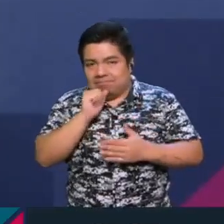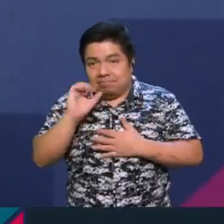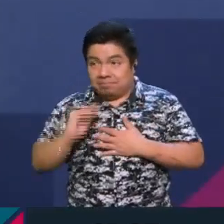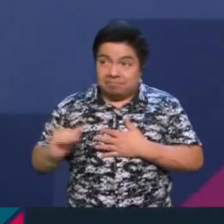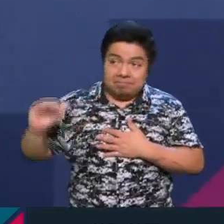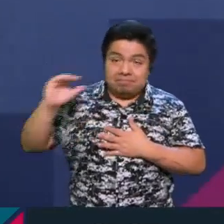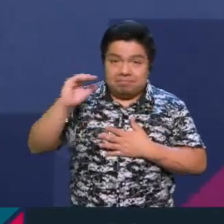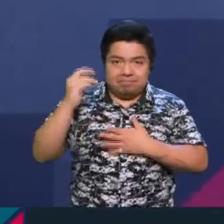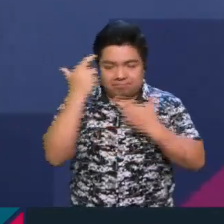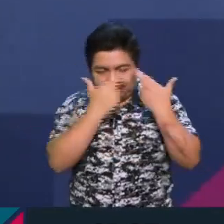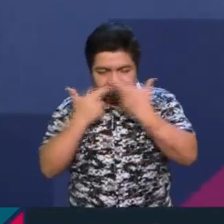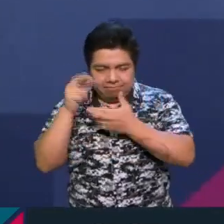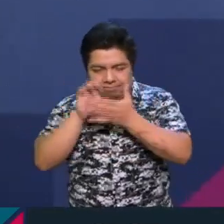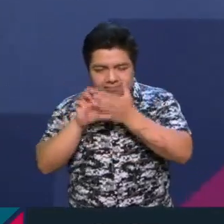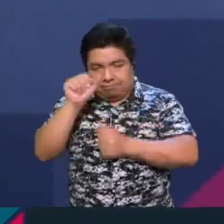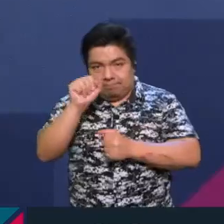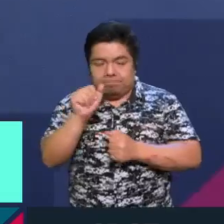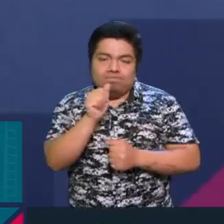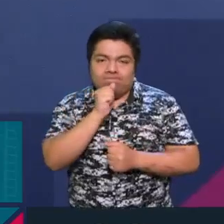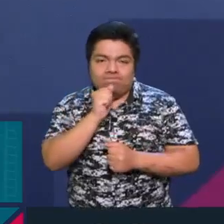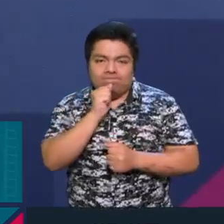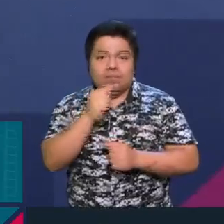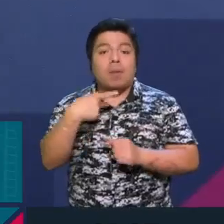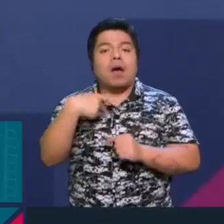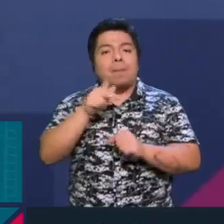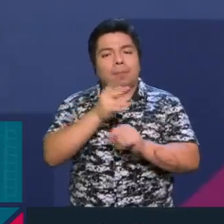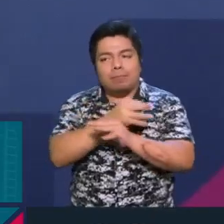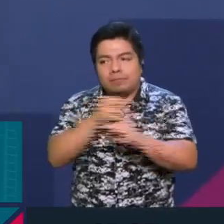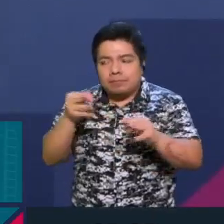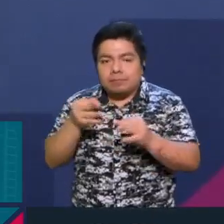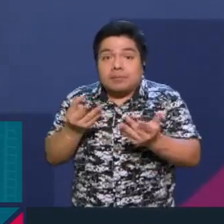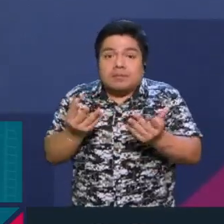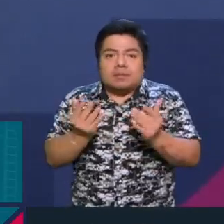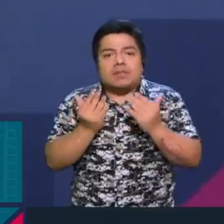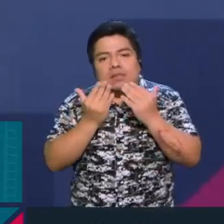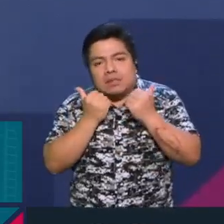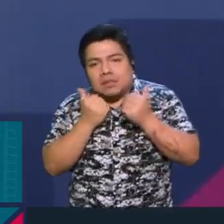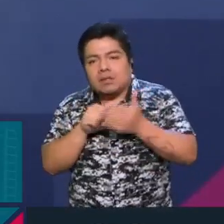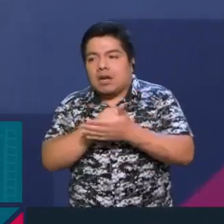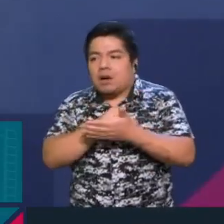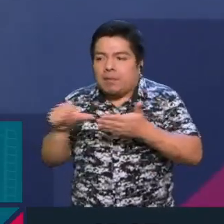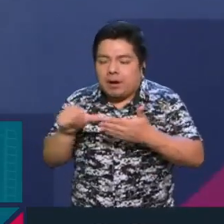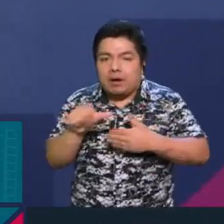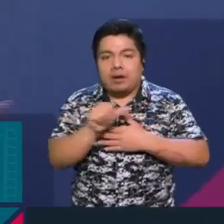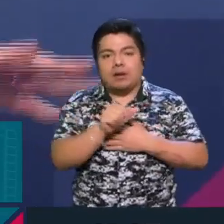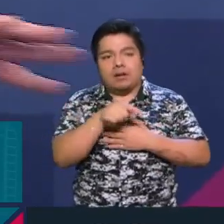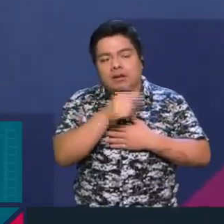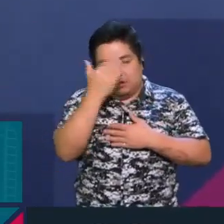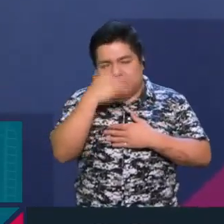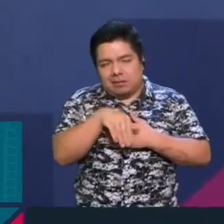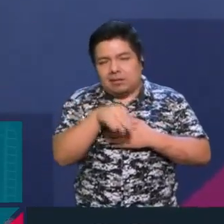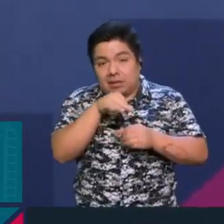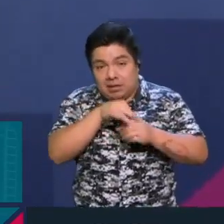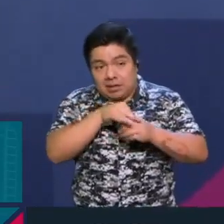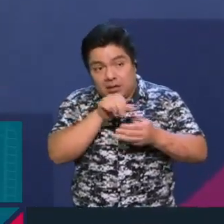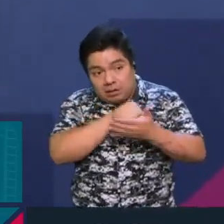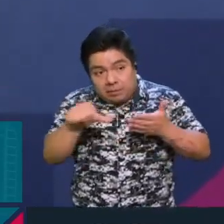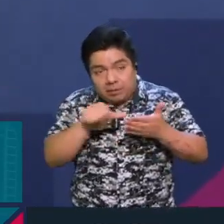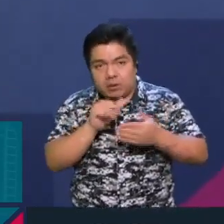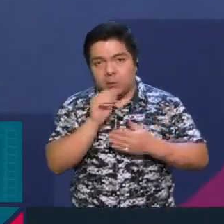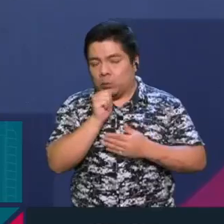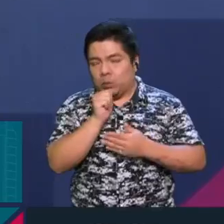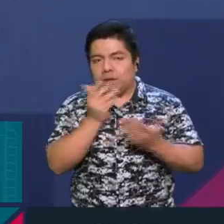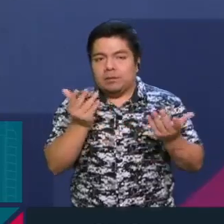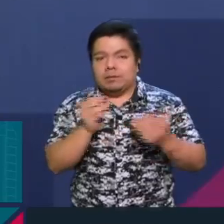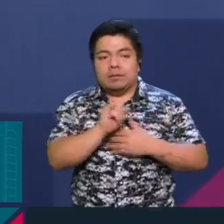tampoco revisó el texto constitucional, pero lo que sí hizo fue una declaración en el sentido de que no se pueden suspender los actos electorales. Y eso va en línea con lo que me